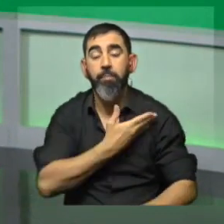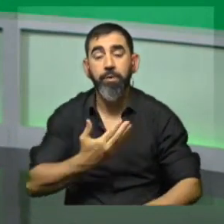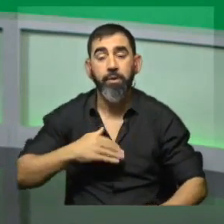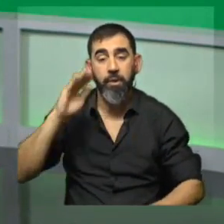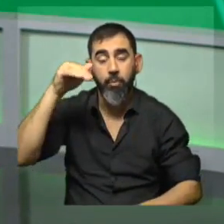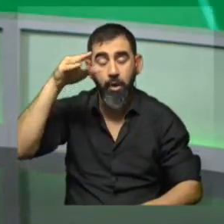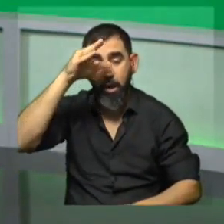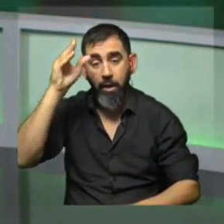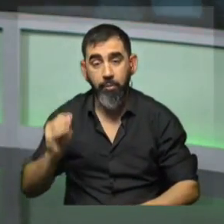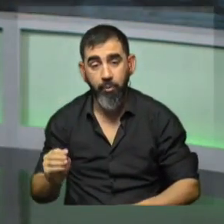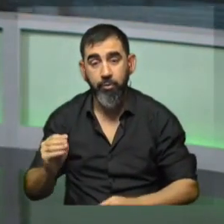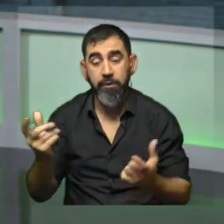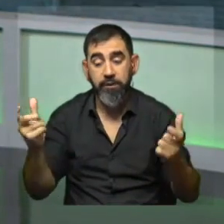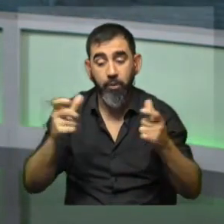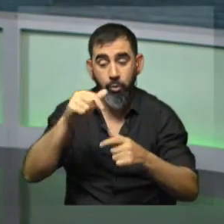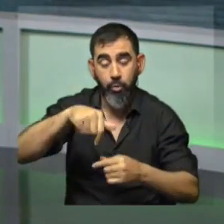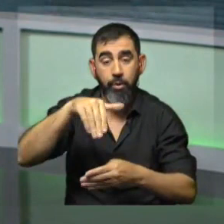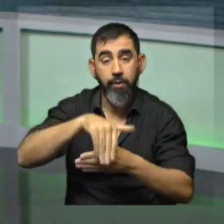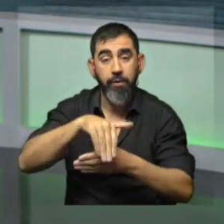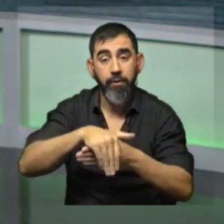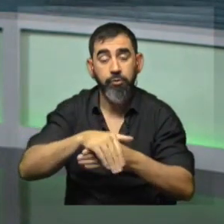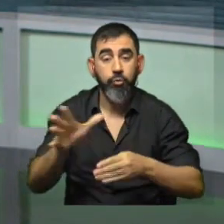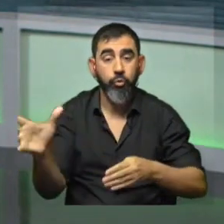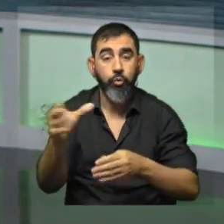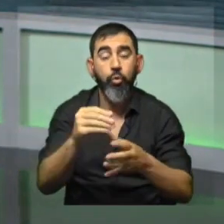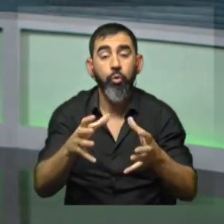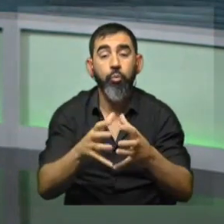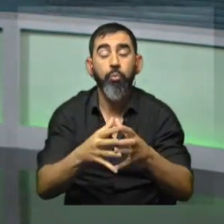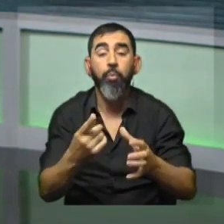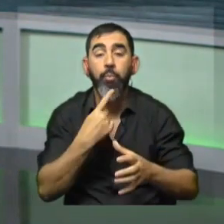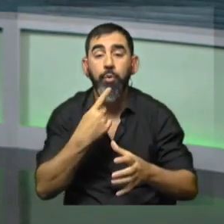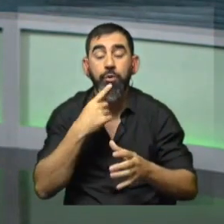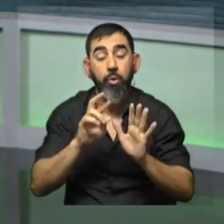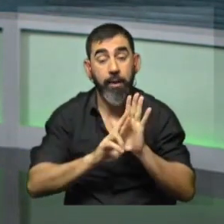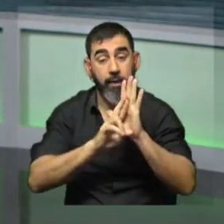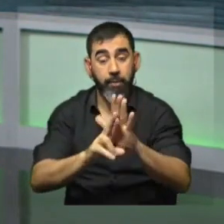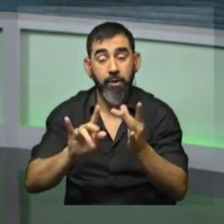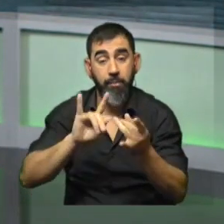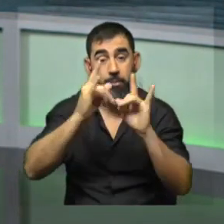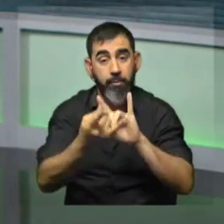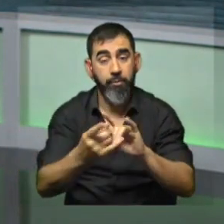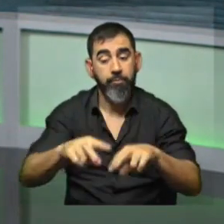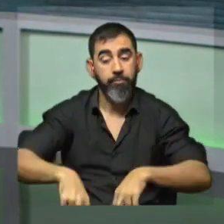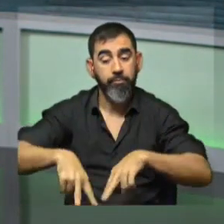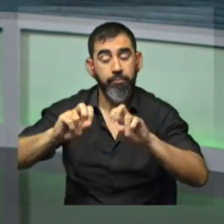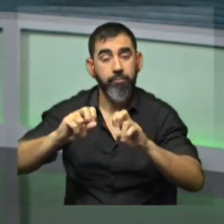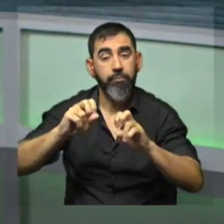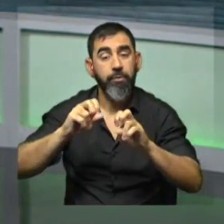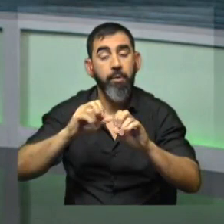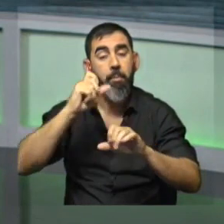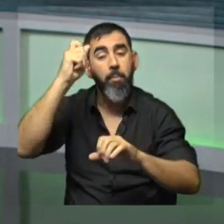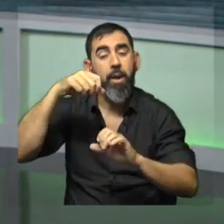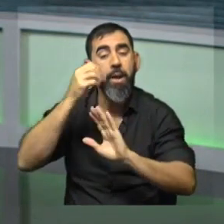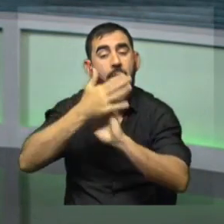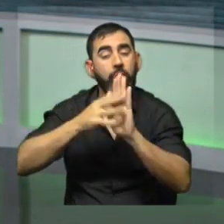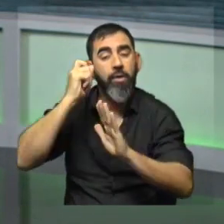República, Beatriz Argimón, se va a reunir hoy de tarde con integrantes de todos los partidos políticos con representación parlamentaria para analizar la filtración del Plan Nacional